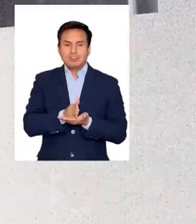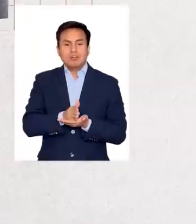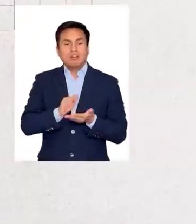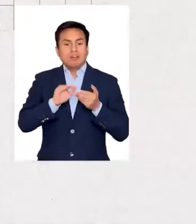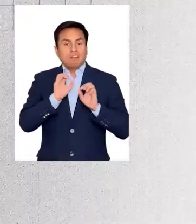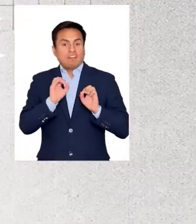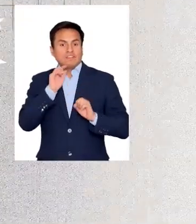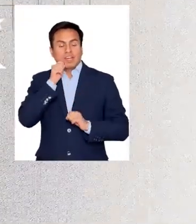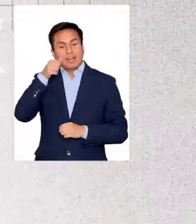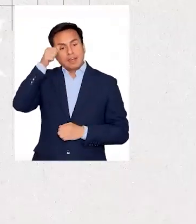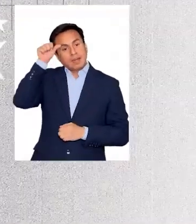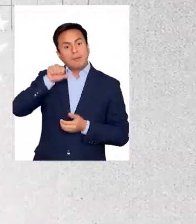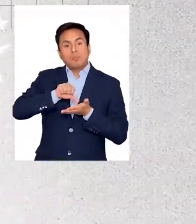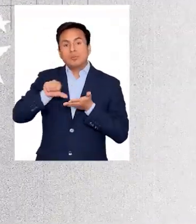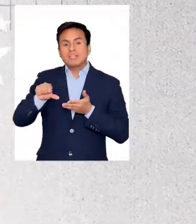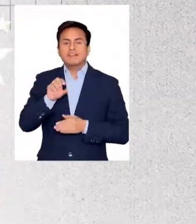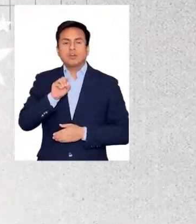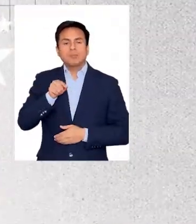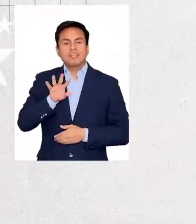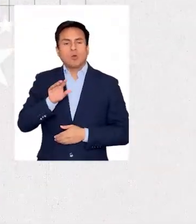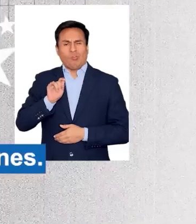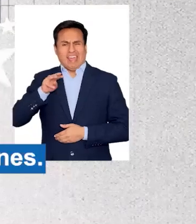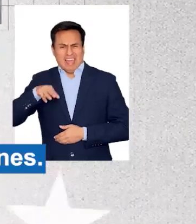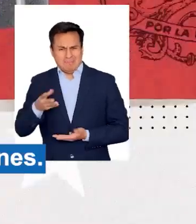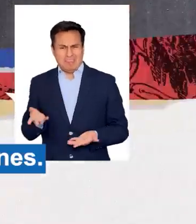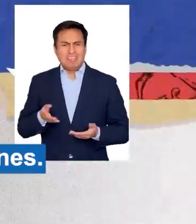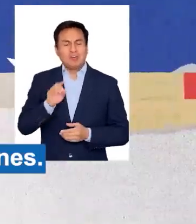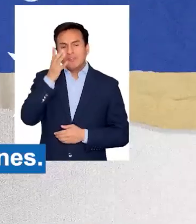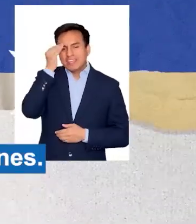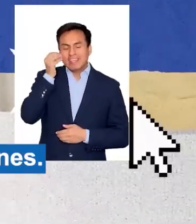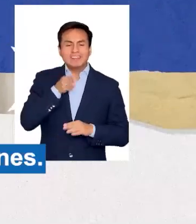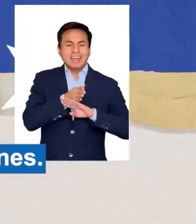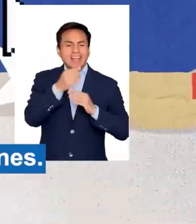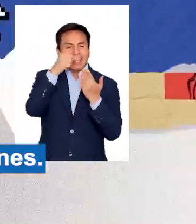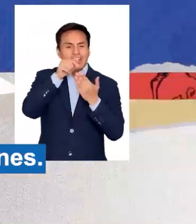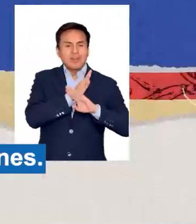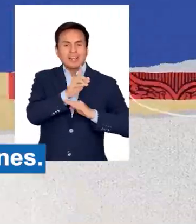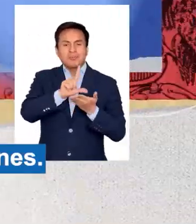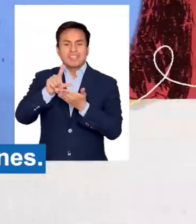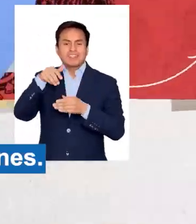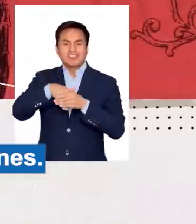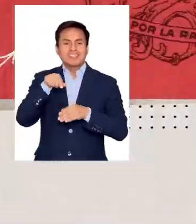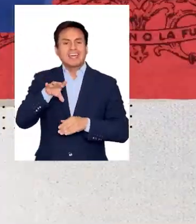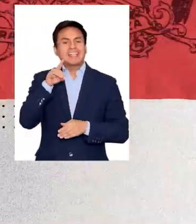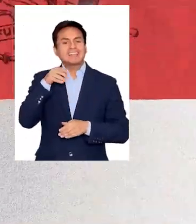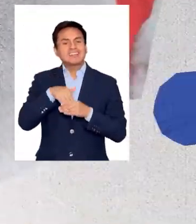te excusas, recibirás una multa de 0,5 UTM. No olvides revisar tu local de votación para estas elecciones. Infórmate más